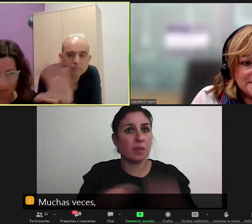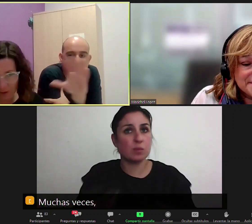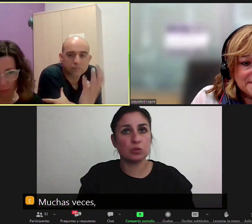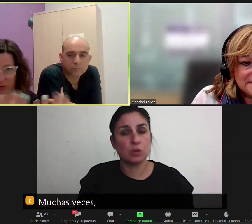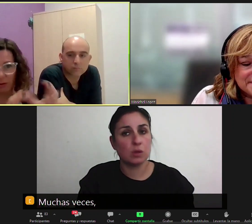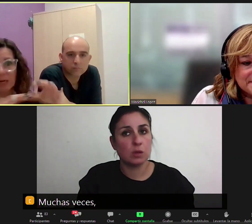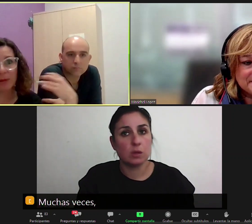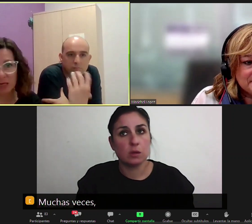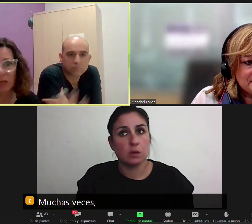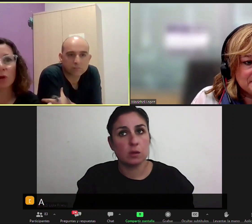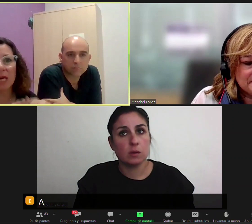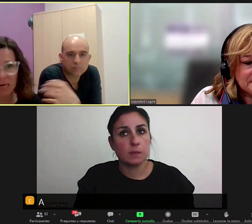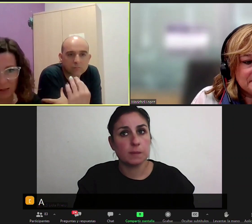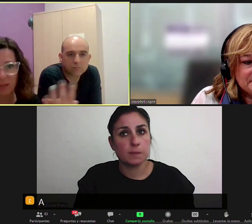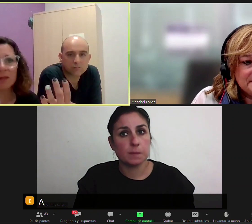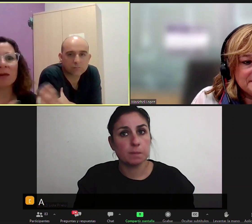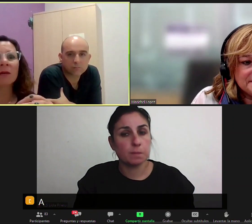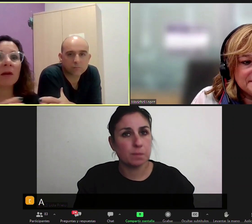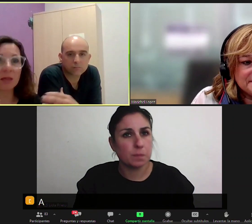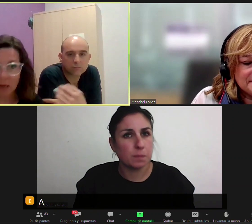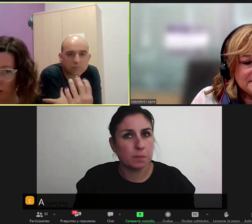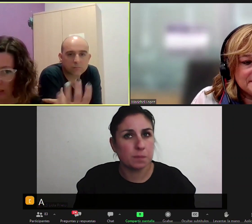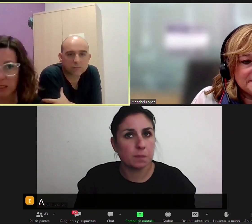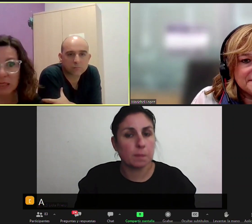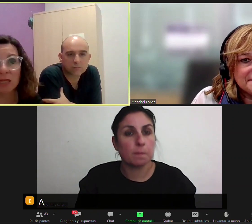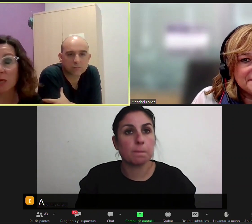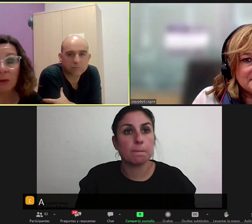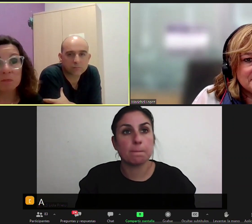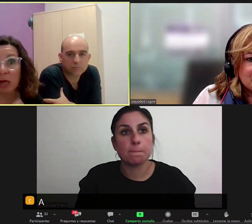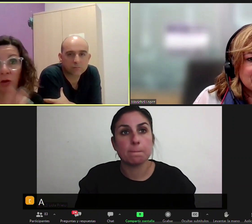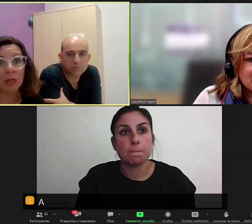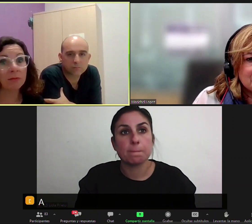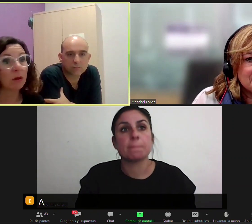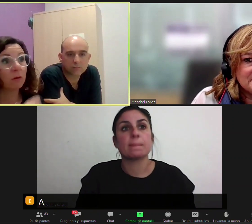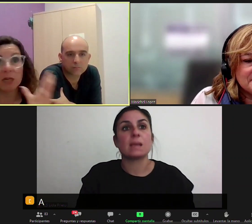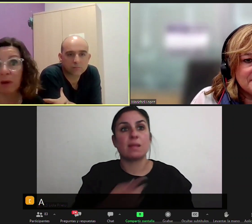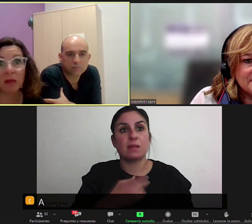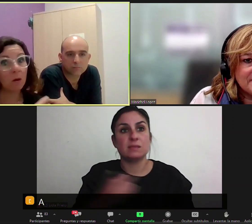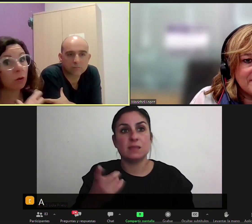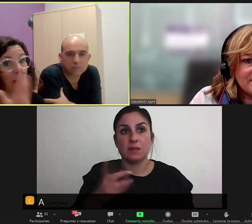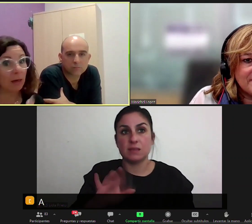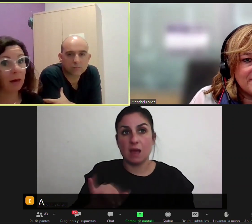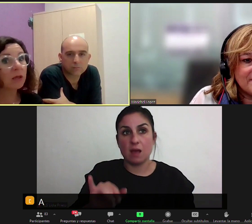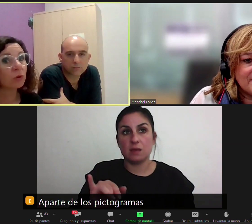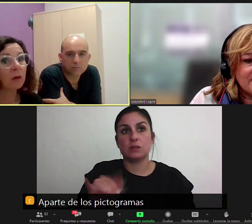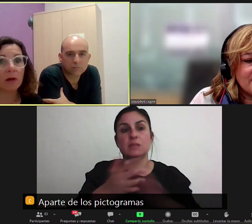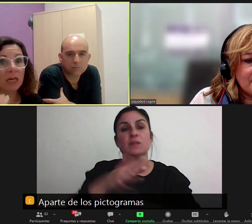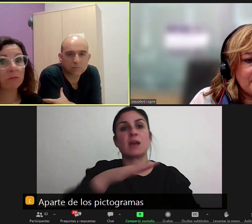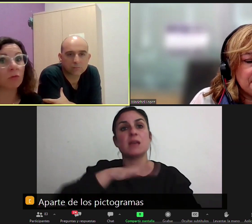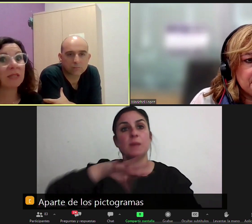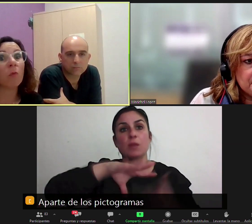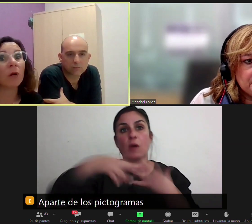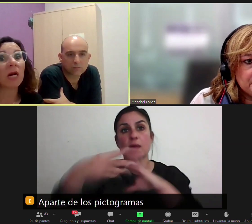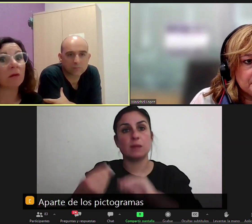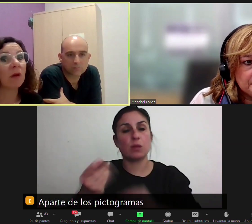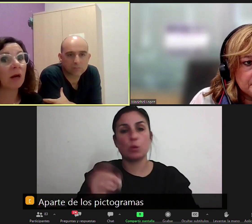de esa social, existe, tiene unas necesidades que no son de adaptación de espacios ni de nada de eso,